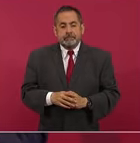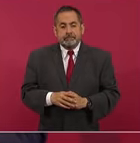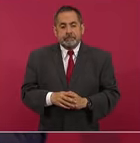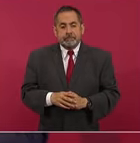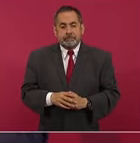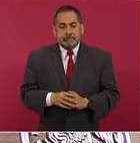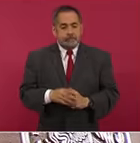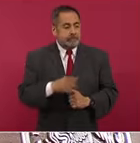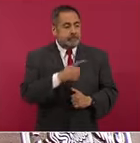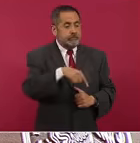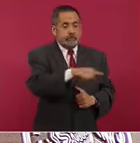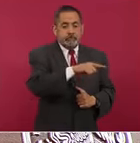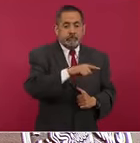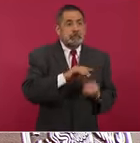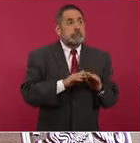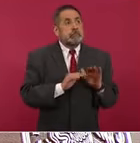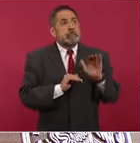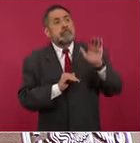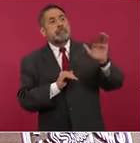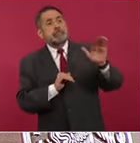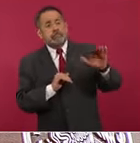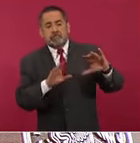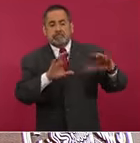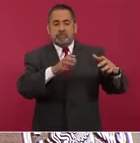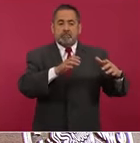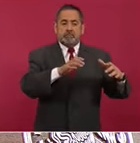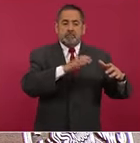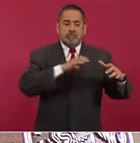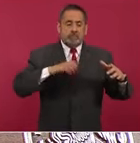utilizaron hasta el Parlamento Europeo.